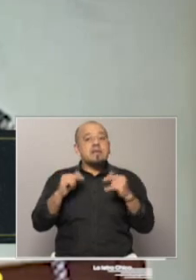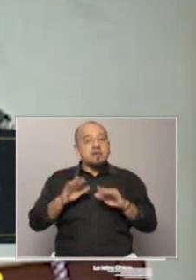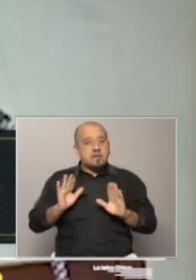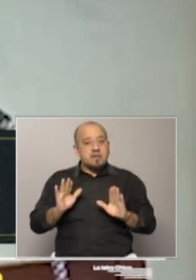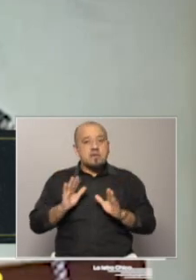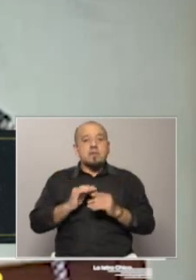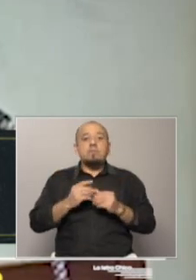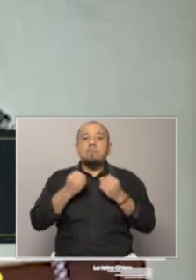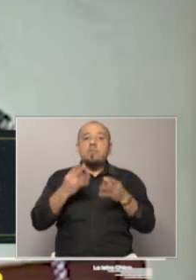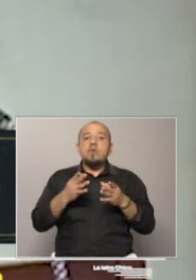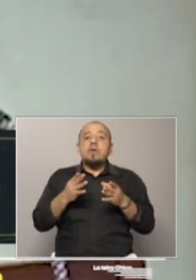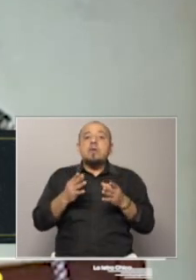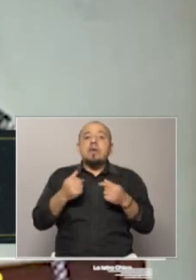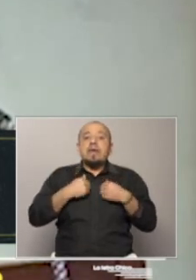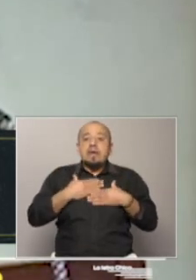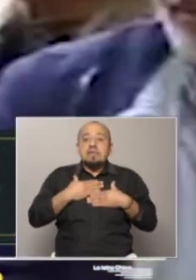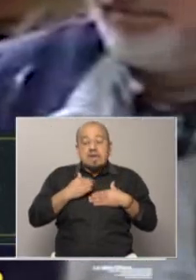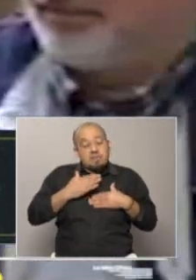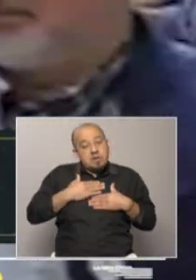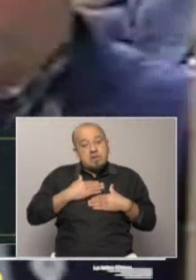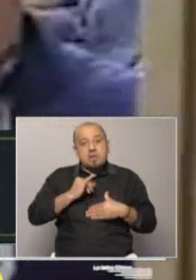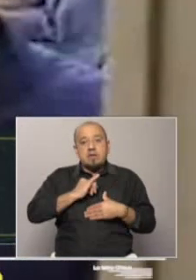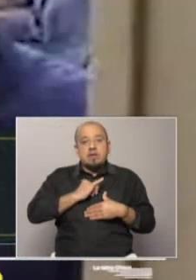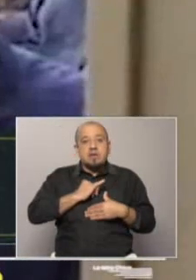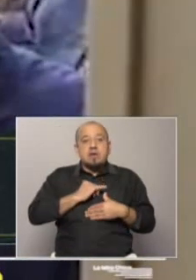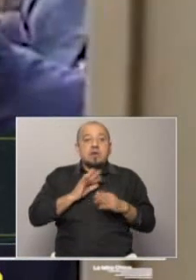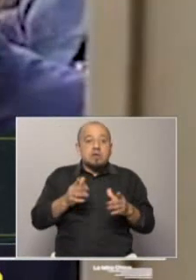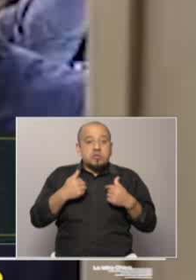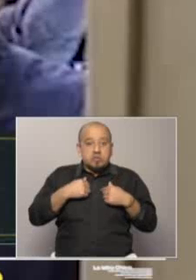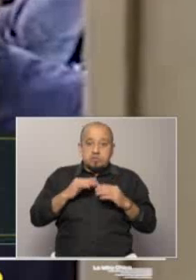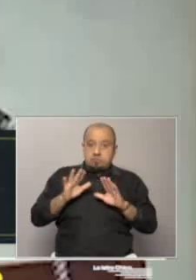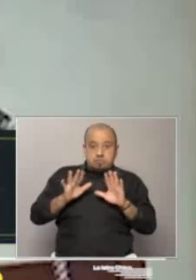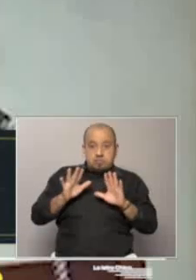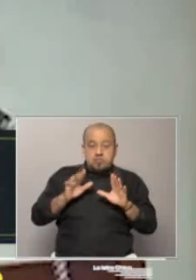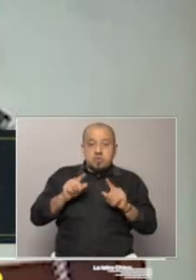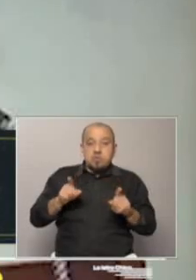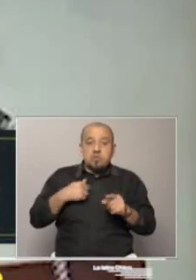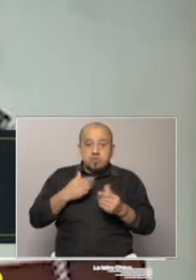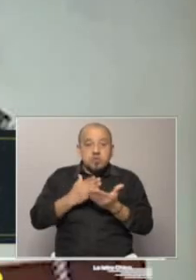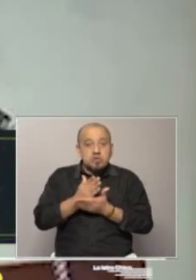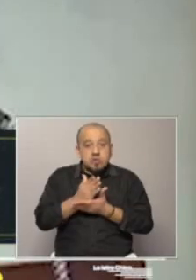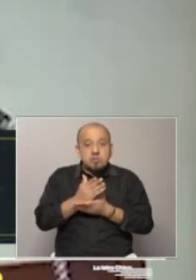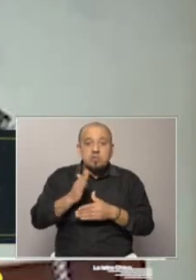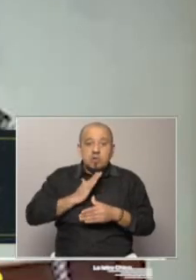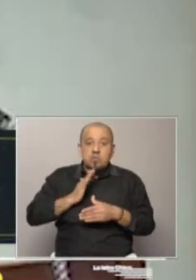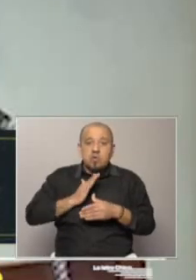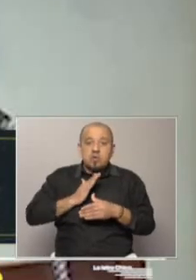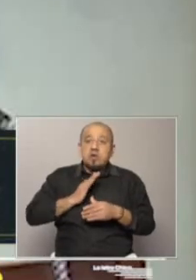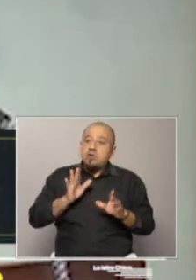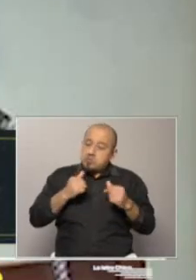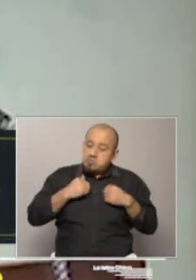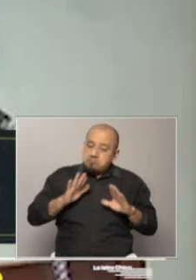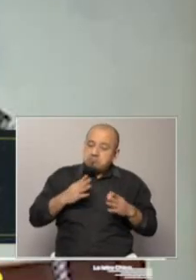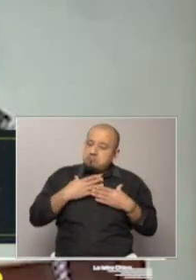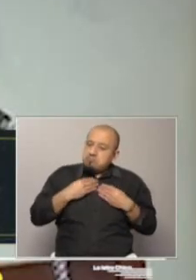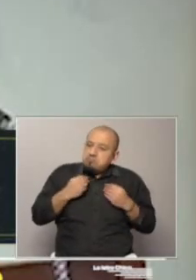independiente. Porque esa es mi condición. Aunque no lo parezca, siempre he sido una mujer con una gran humildad